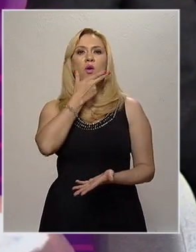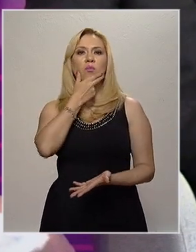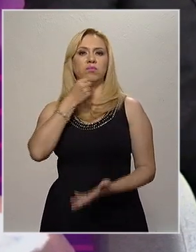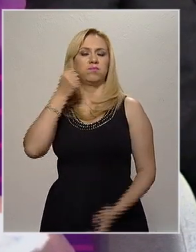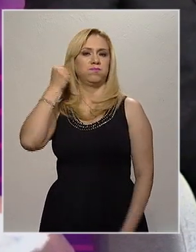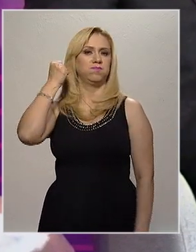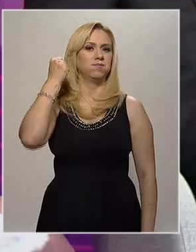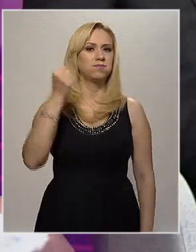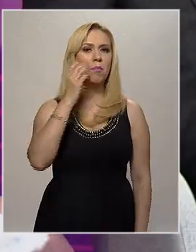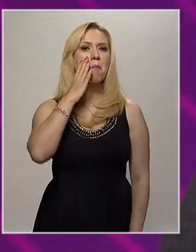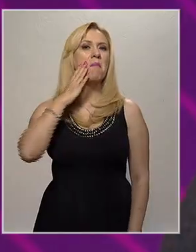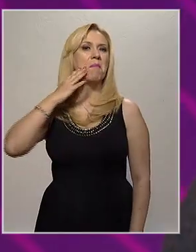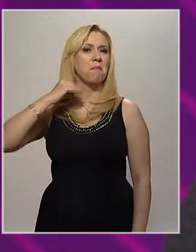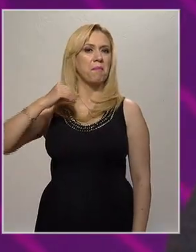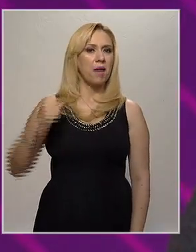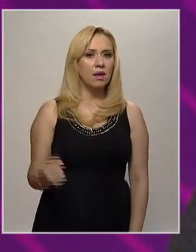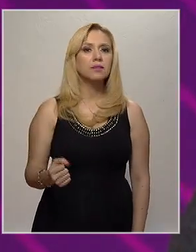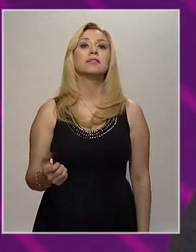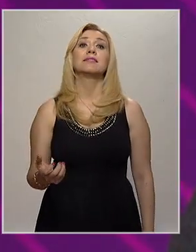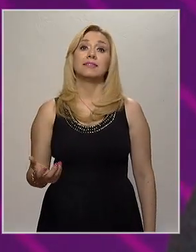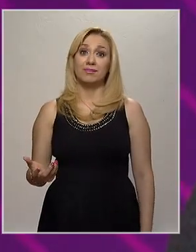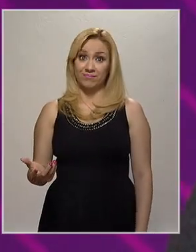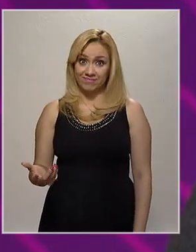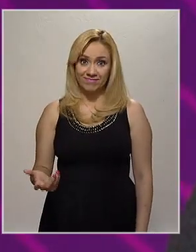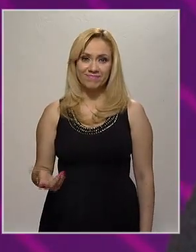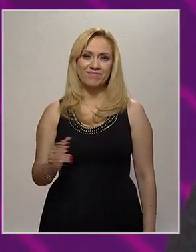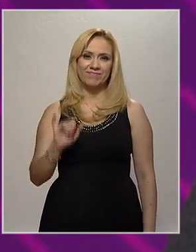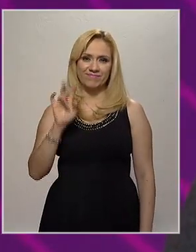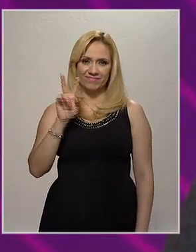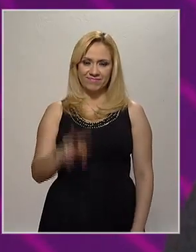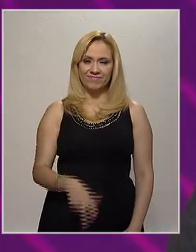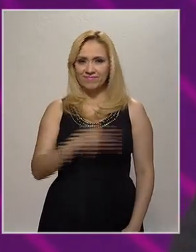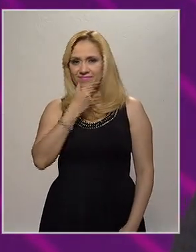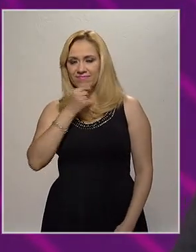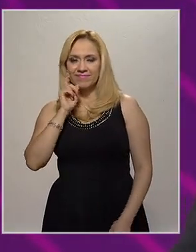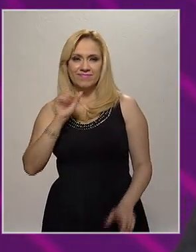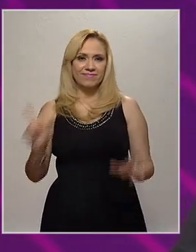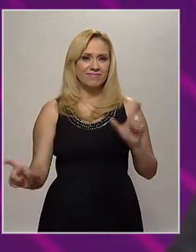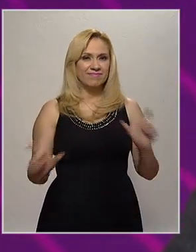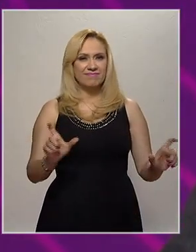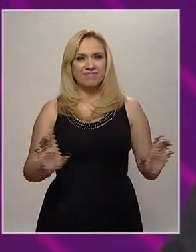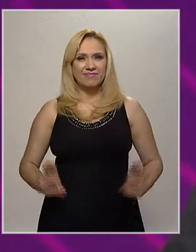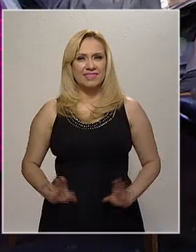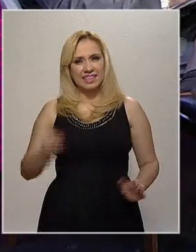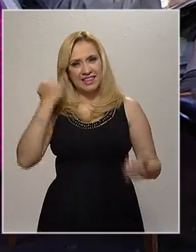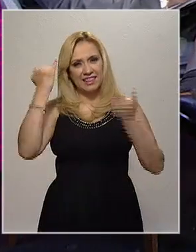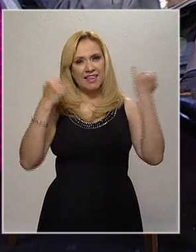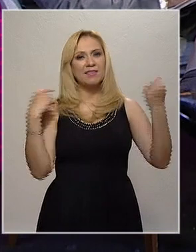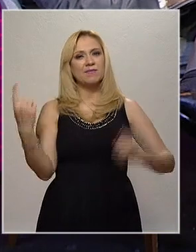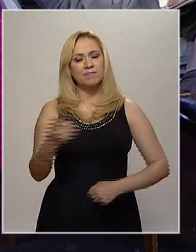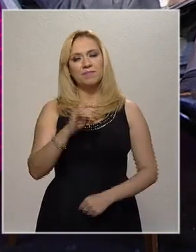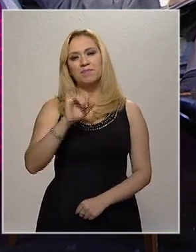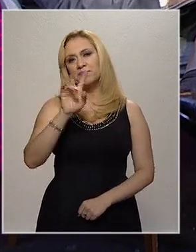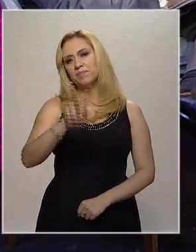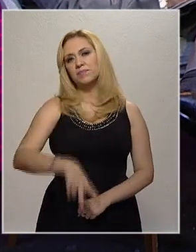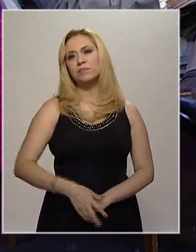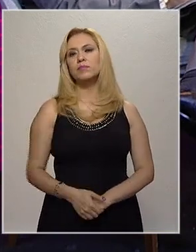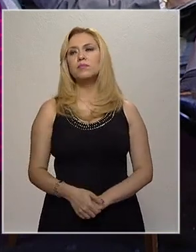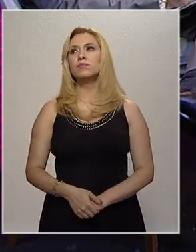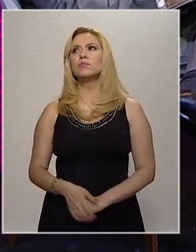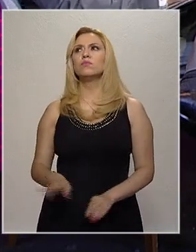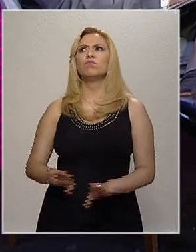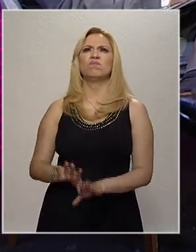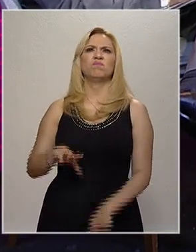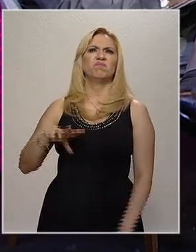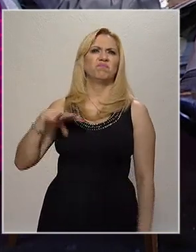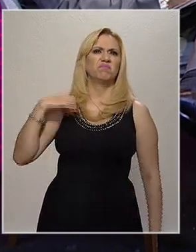las mujeres, ¿no? Está jugando el rol de género, Por supuesto, los estereotipos y prejuicios, ¿no? todo el tiempo. Se habla de prácticas